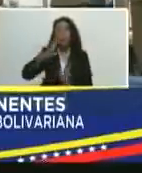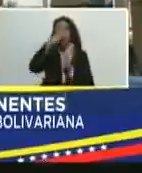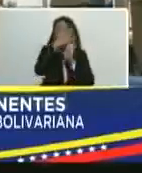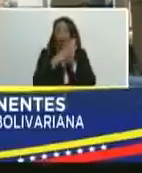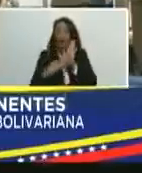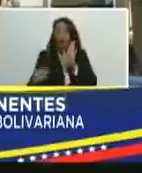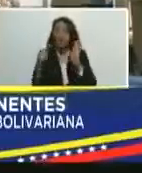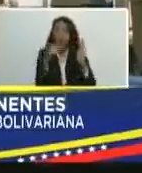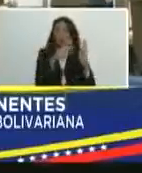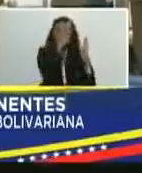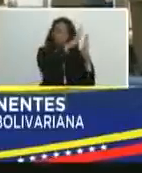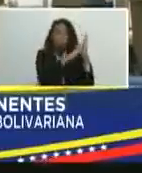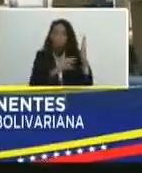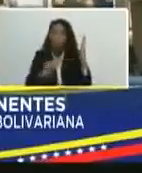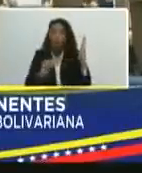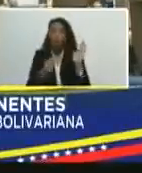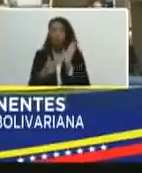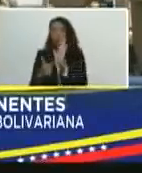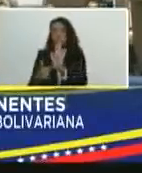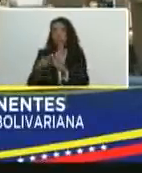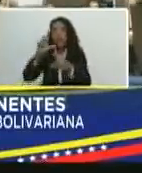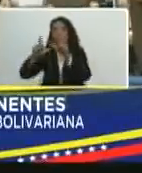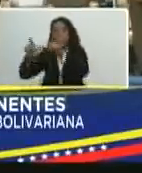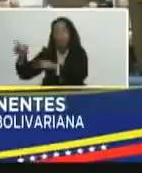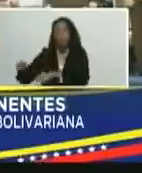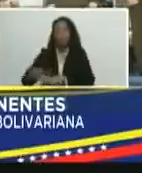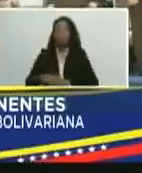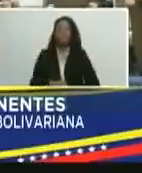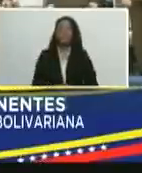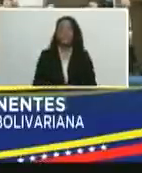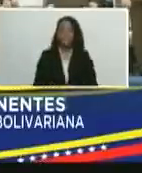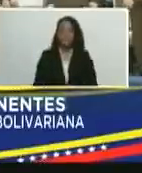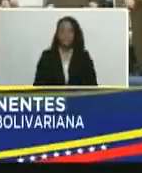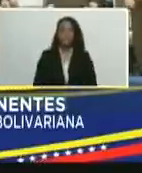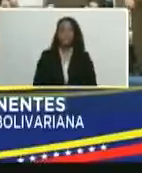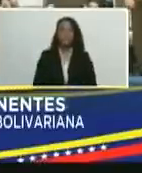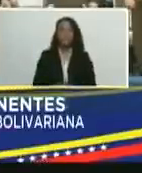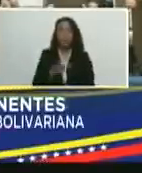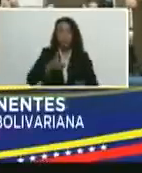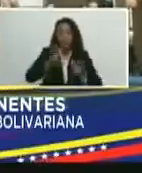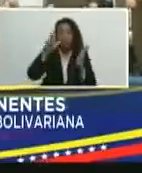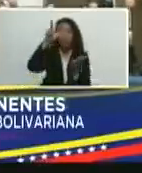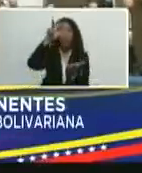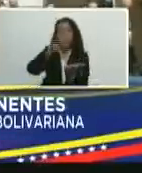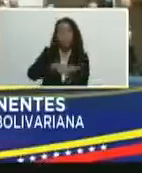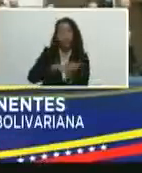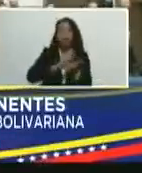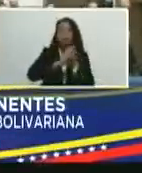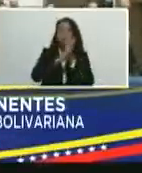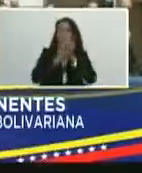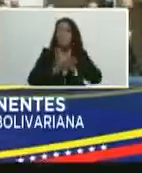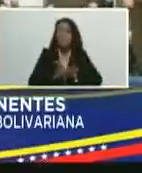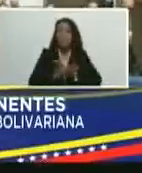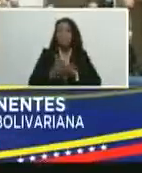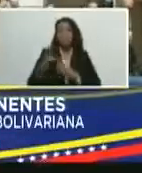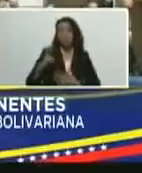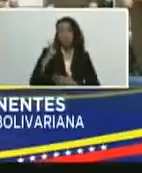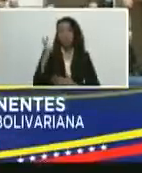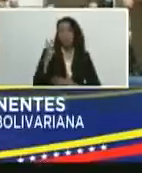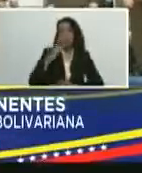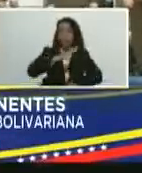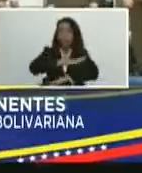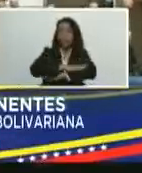como líderes, líderes de nuestra Fuerza Armada Nacional Bolivariana. Autorizado a culminar este evento,